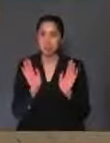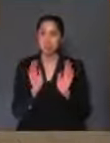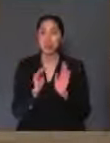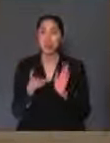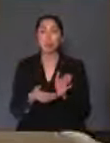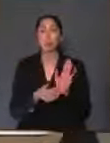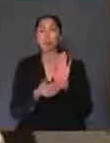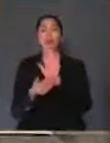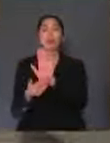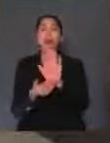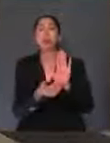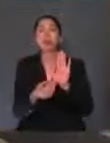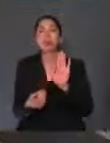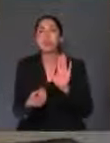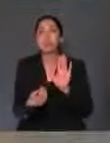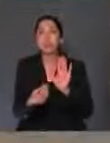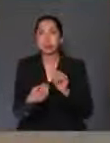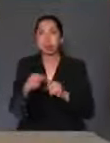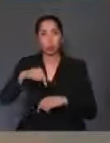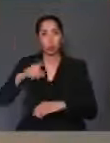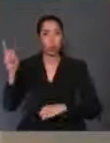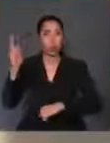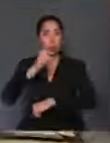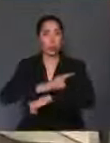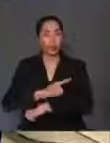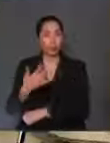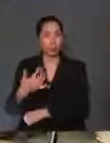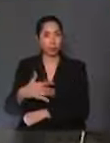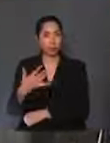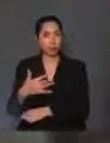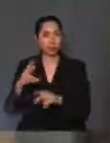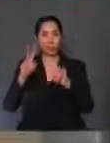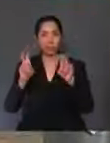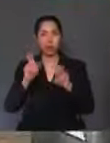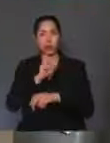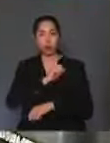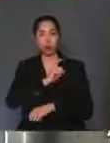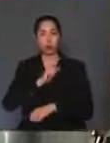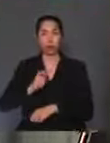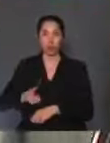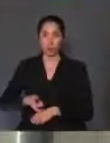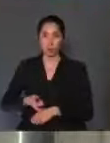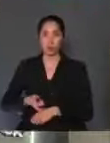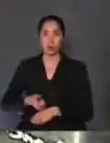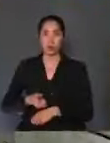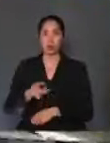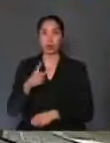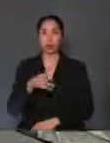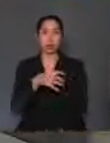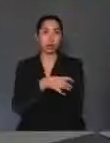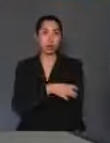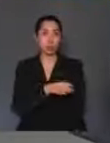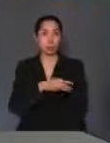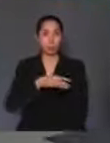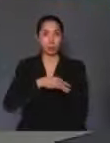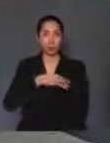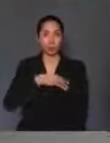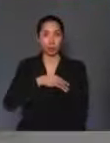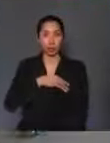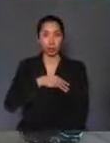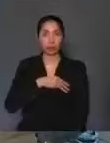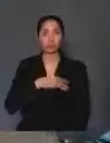lo que ocurre en una jornada clave en la gobernación, en este caso de la región metropolitana, en donde, como decían al principio de